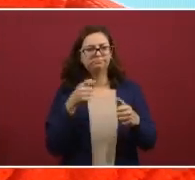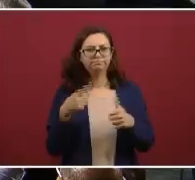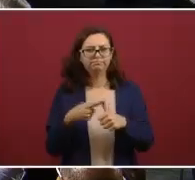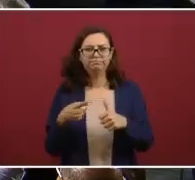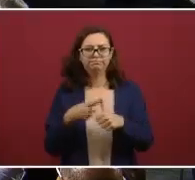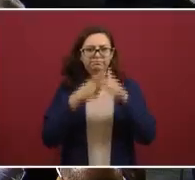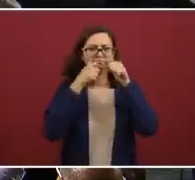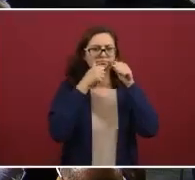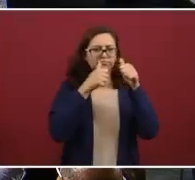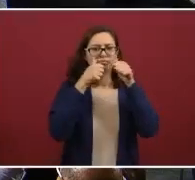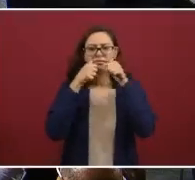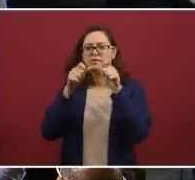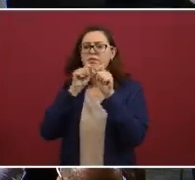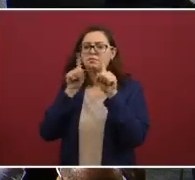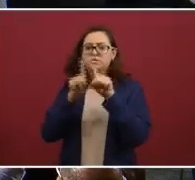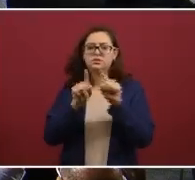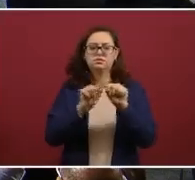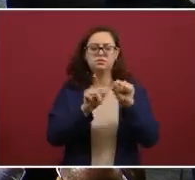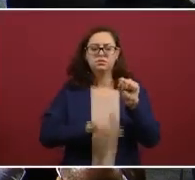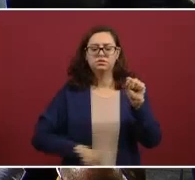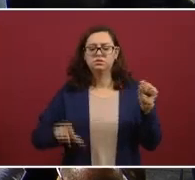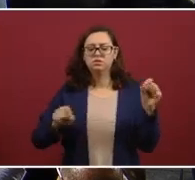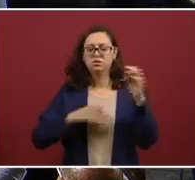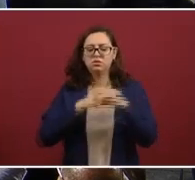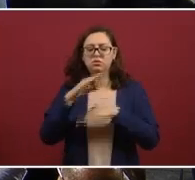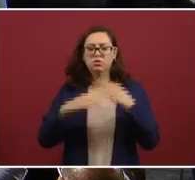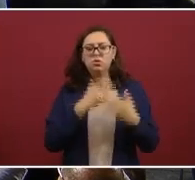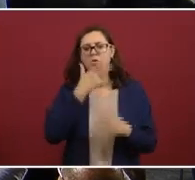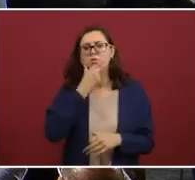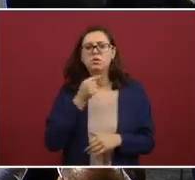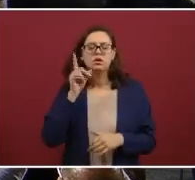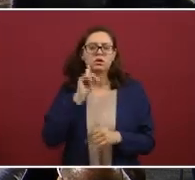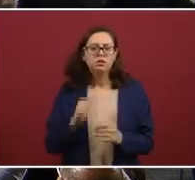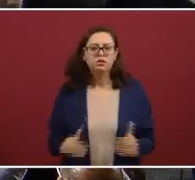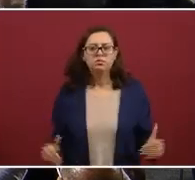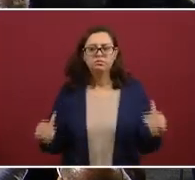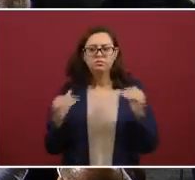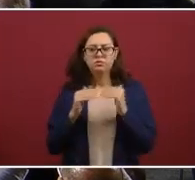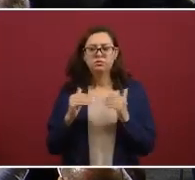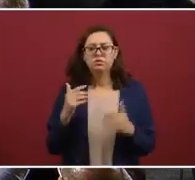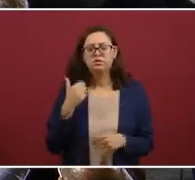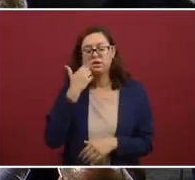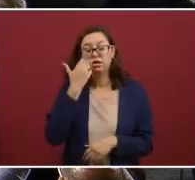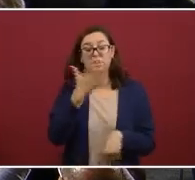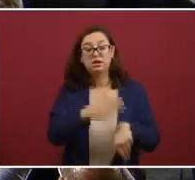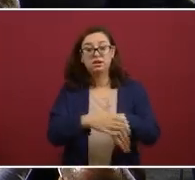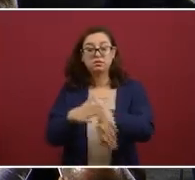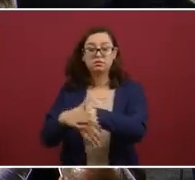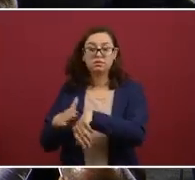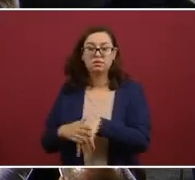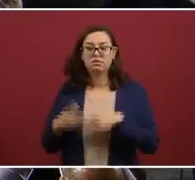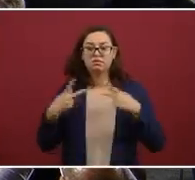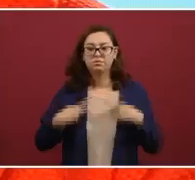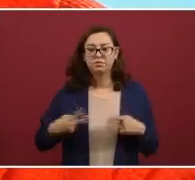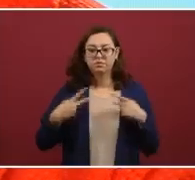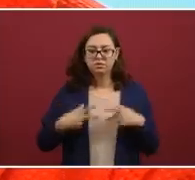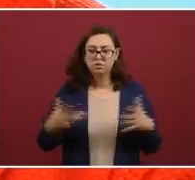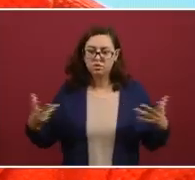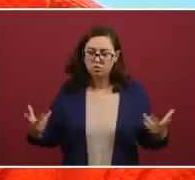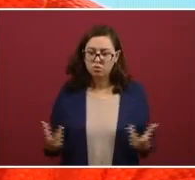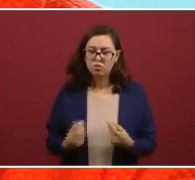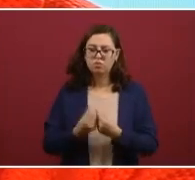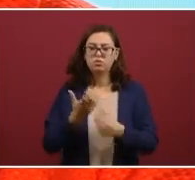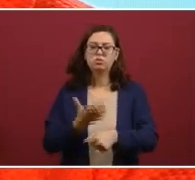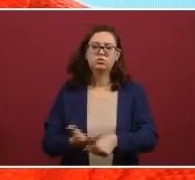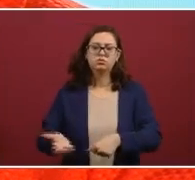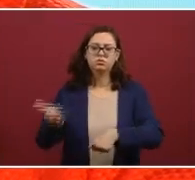construir un acuerdo nacional para la igualdad. Queremos hacer entonces un llamado a la ciudadanía a acompañarnos